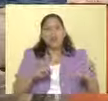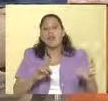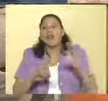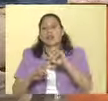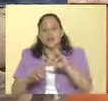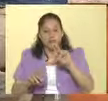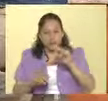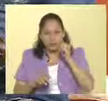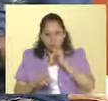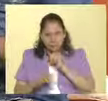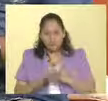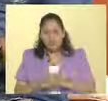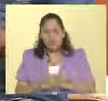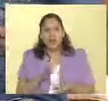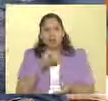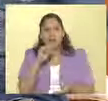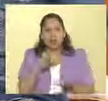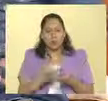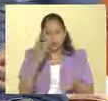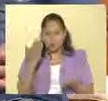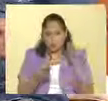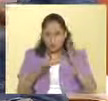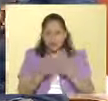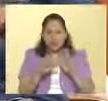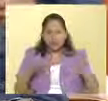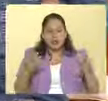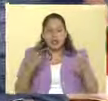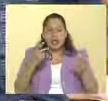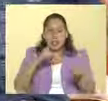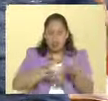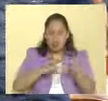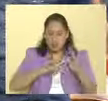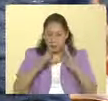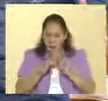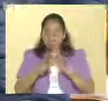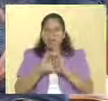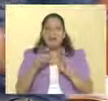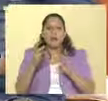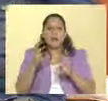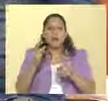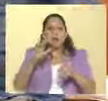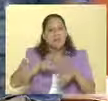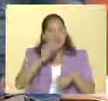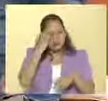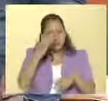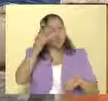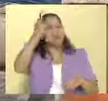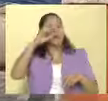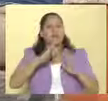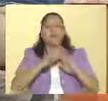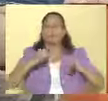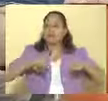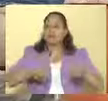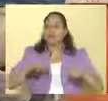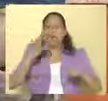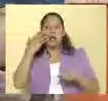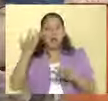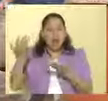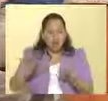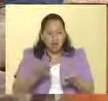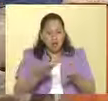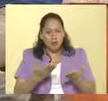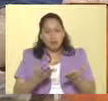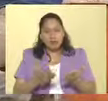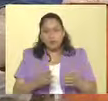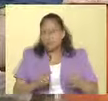lugar neutro ayudaría? O sea, no ponerlo dentro, por ejemplo, si yo tengo el perro y ya tiene más tiempo y se siente el dueño de la casa, meto al gato, obviamente